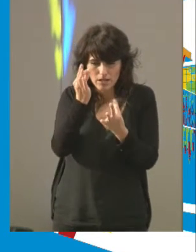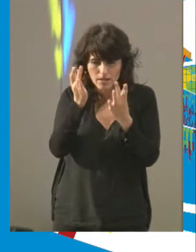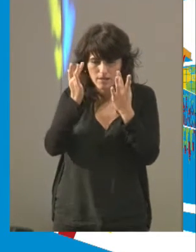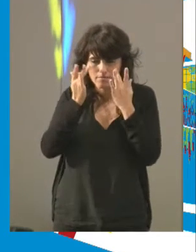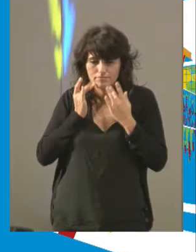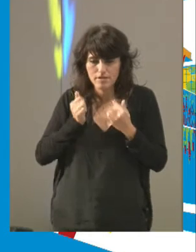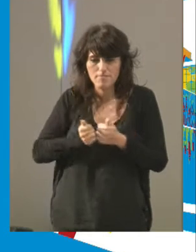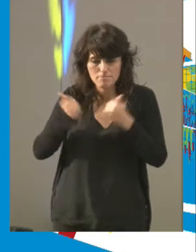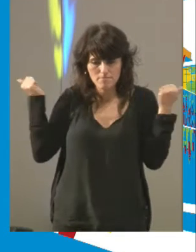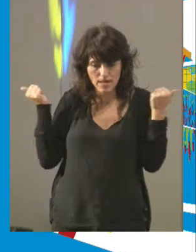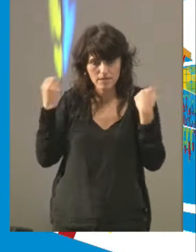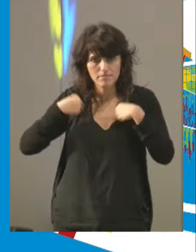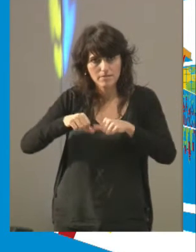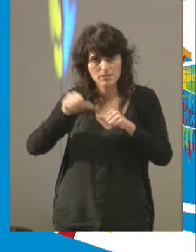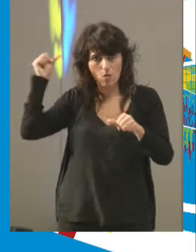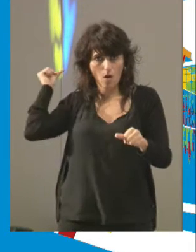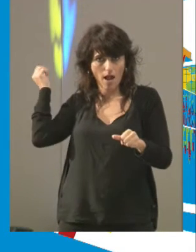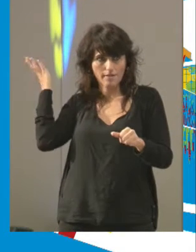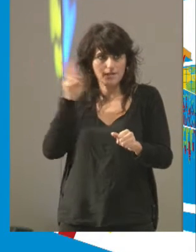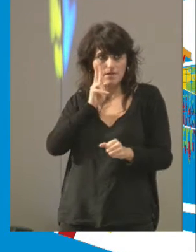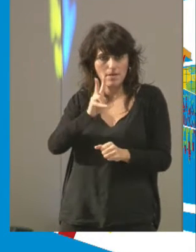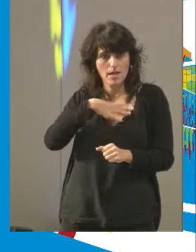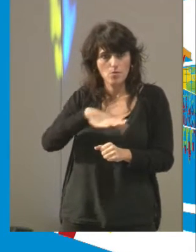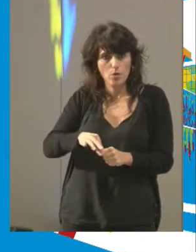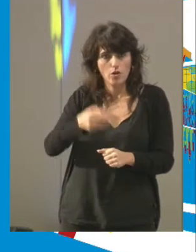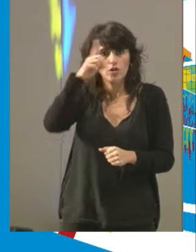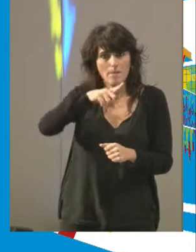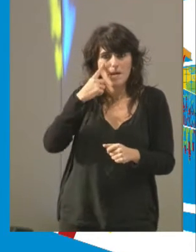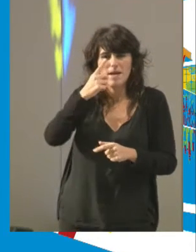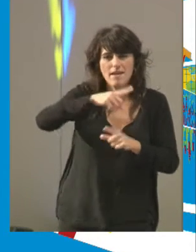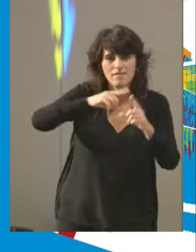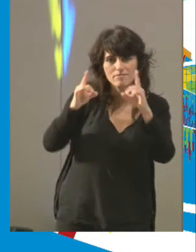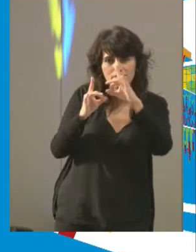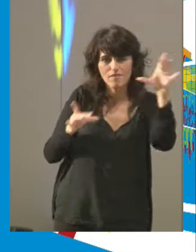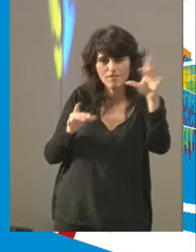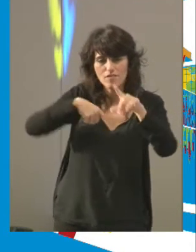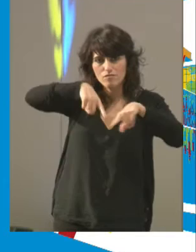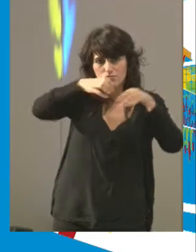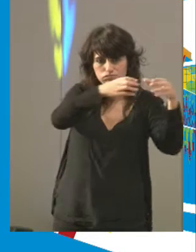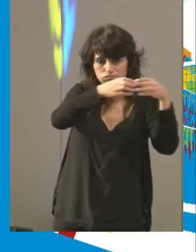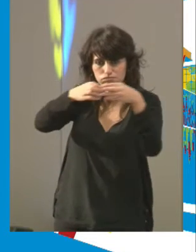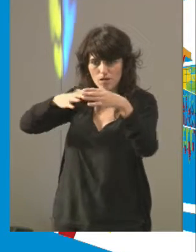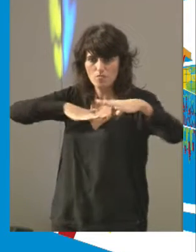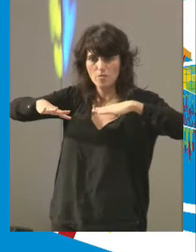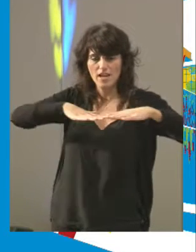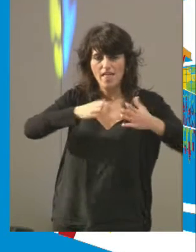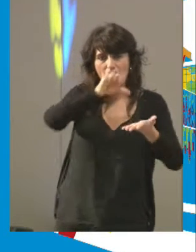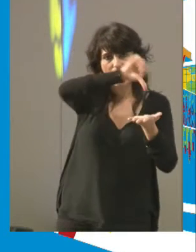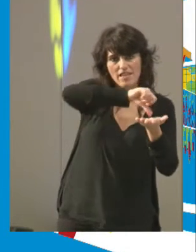superior al que hemos podido ver, que llegaba incluso, como habéis visto, a identificar esos flujos de movilidad que salían de una central, como el caso de